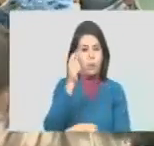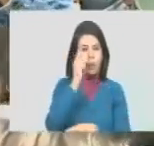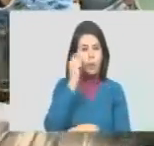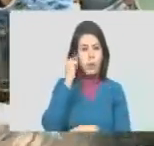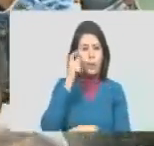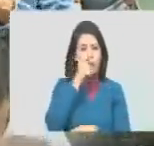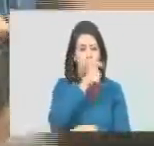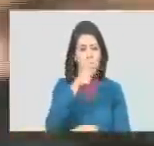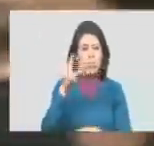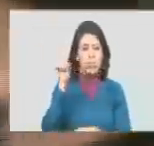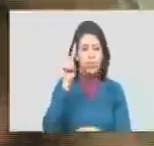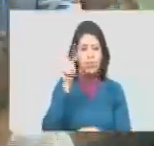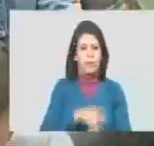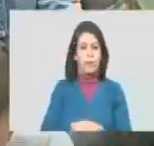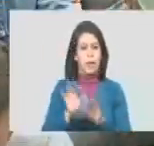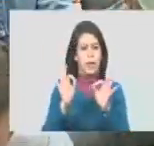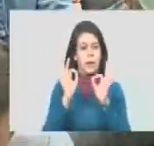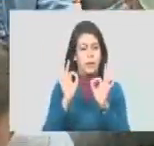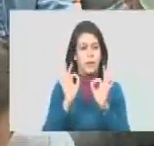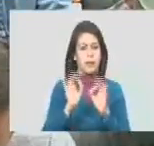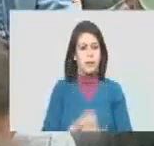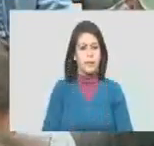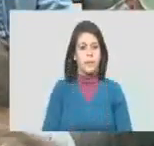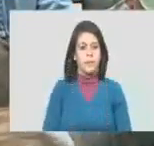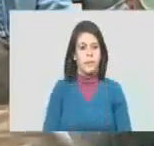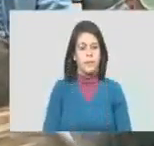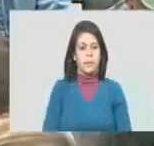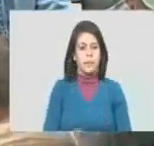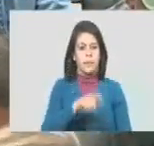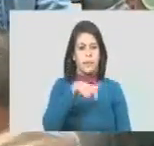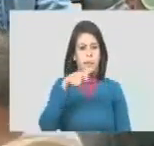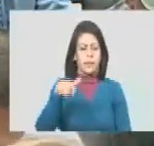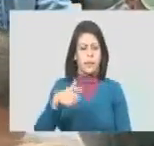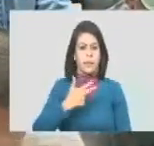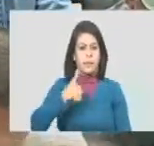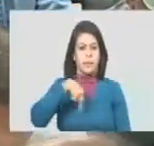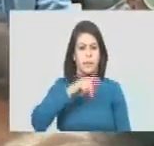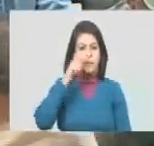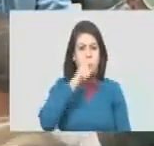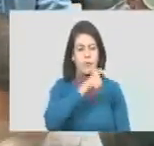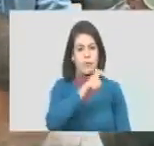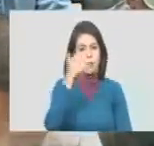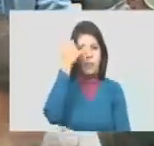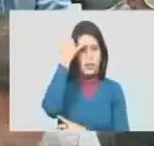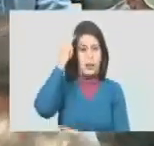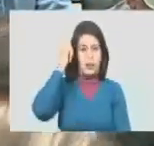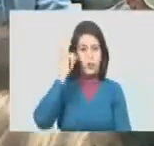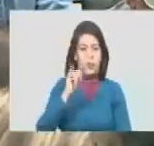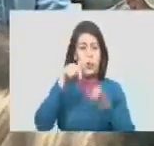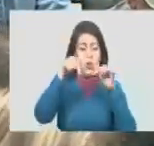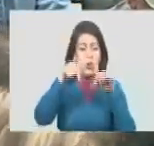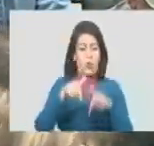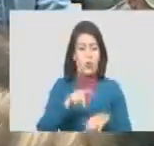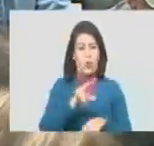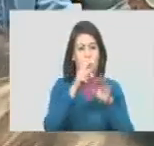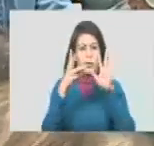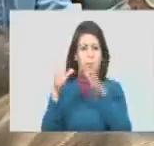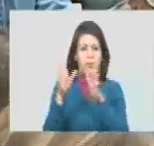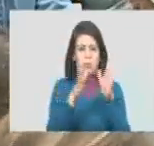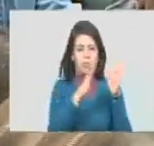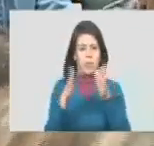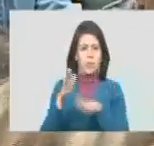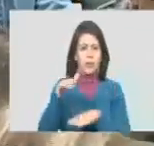al pueblo venezolano y especialmente a la gente de nuestro pueblo yaracuyano. Hoy, 28 de